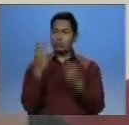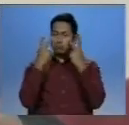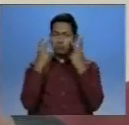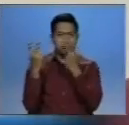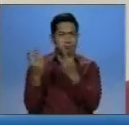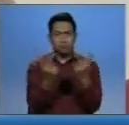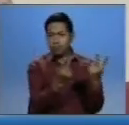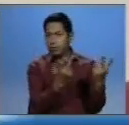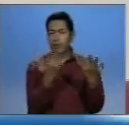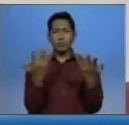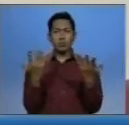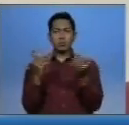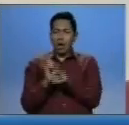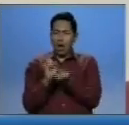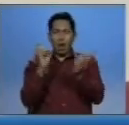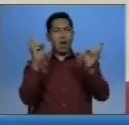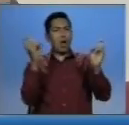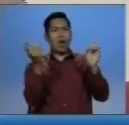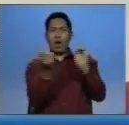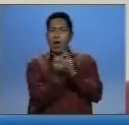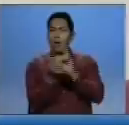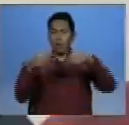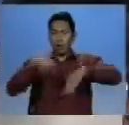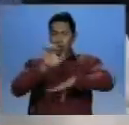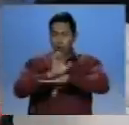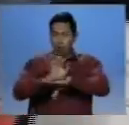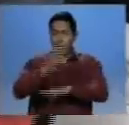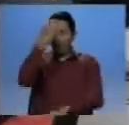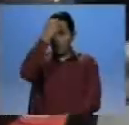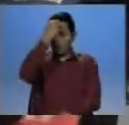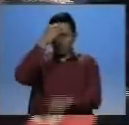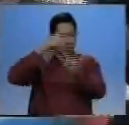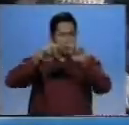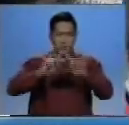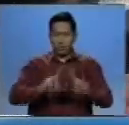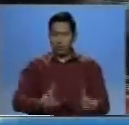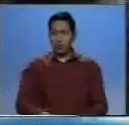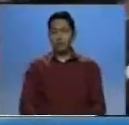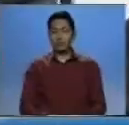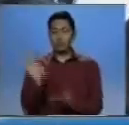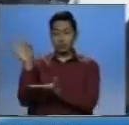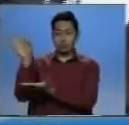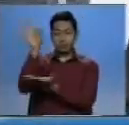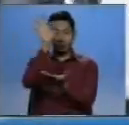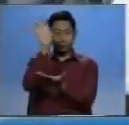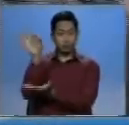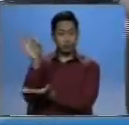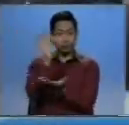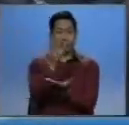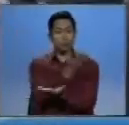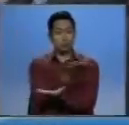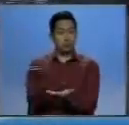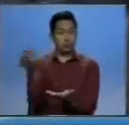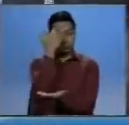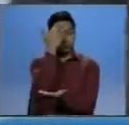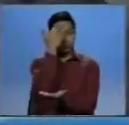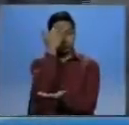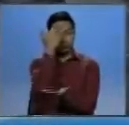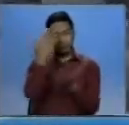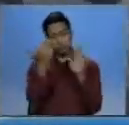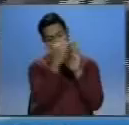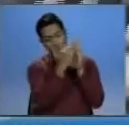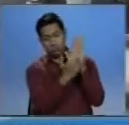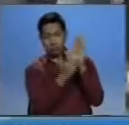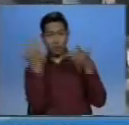día a día los cambios que están veniendo en la educación. Los representantes de las organizaciones reconocieron que las políticas